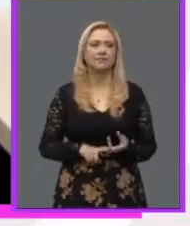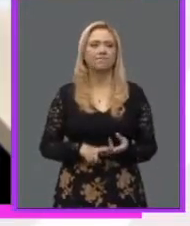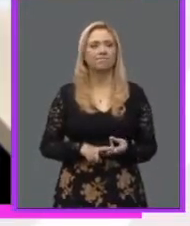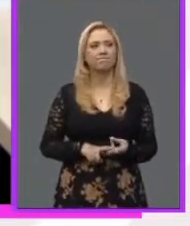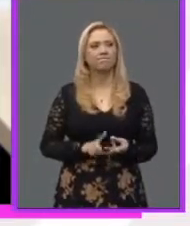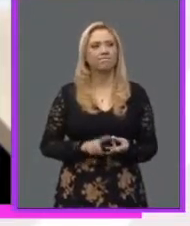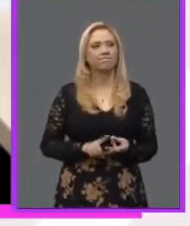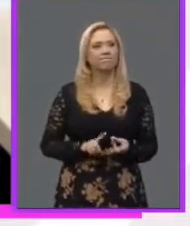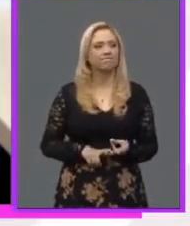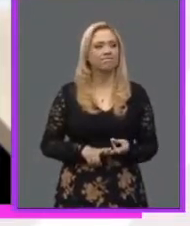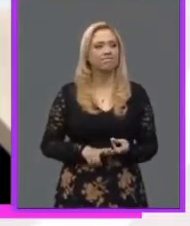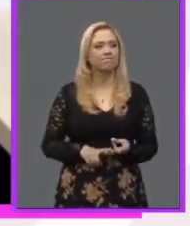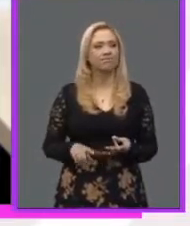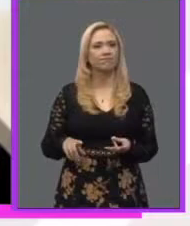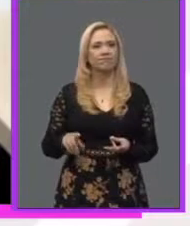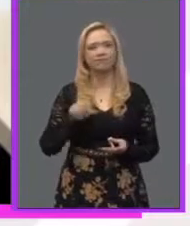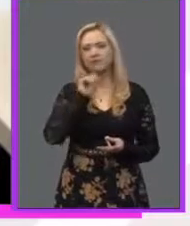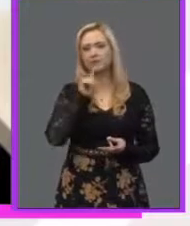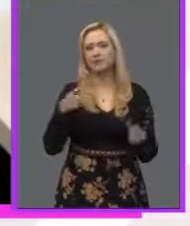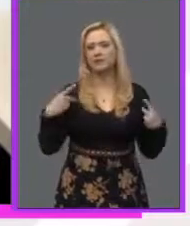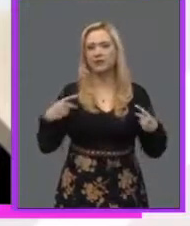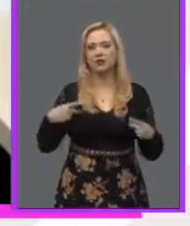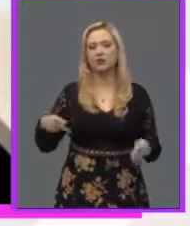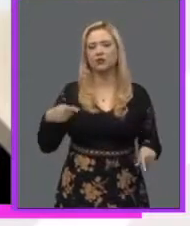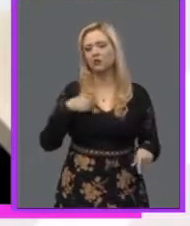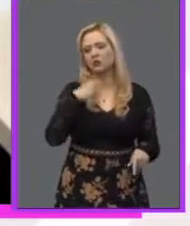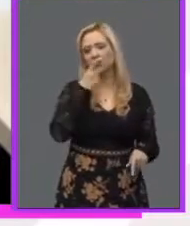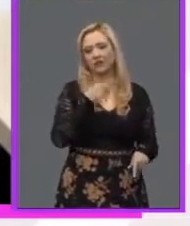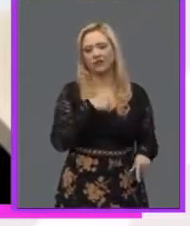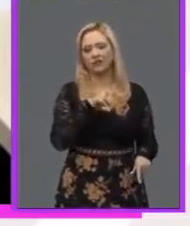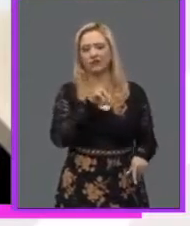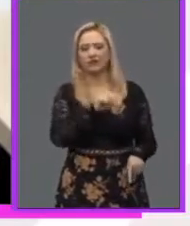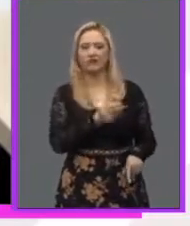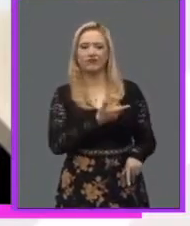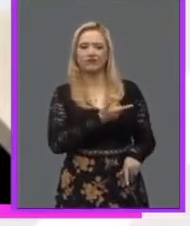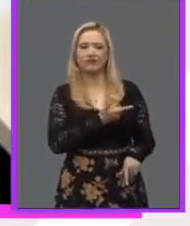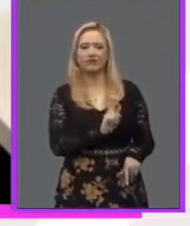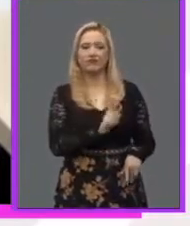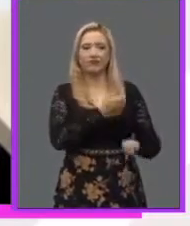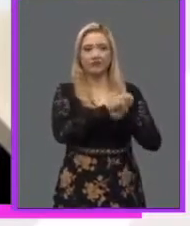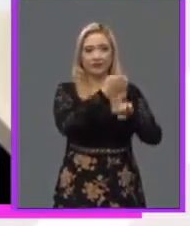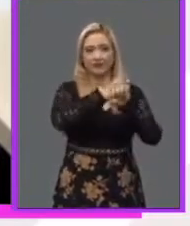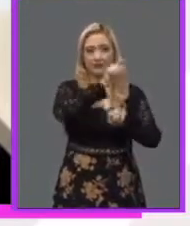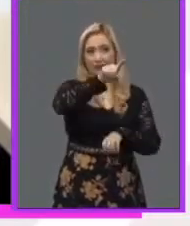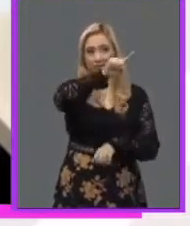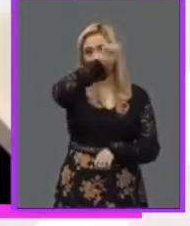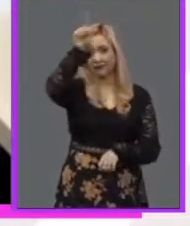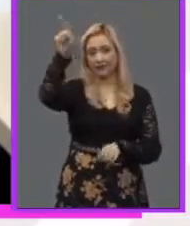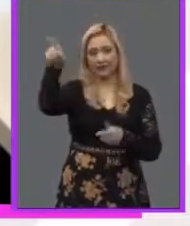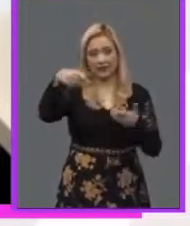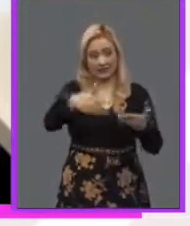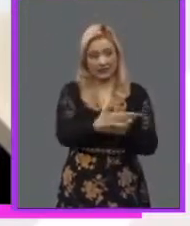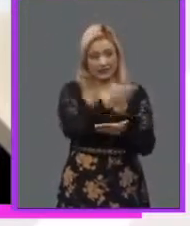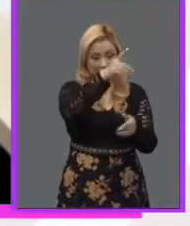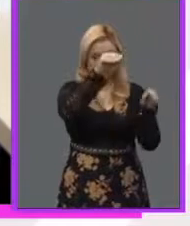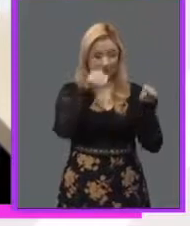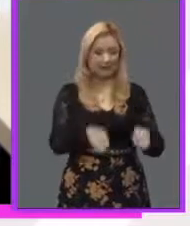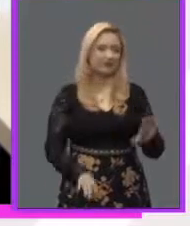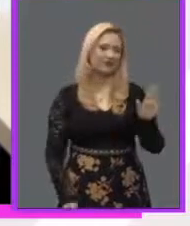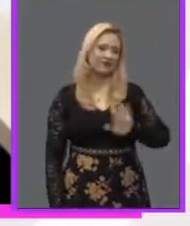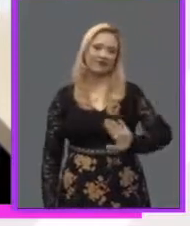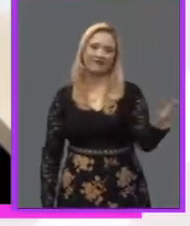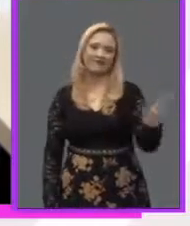como incluso hay personas que dicen no le rento a personas de estos estados de la República y que